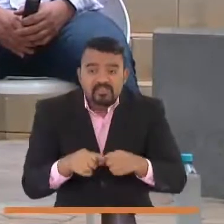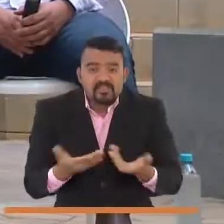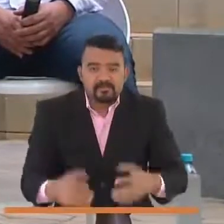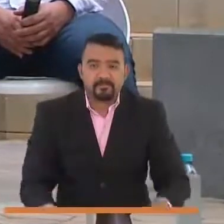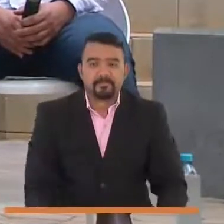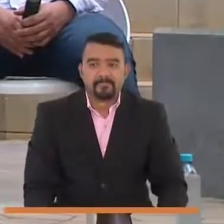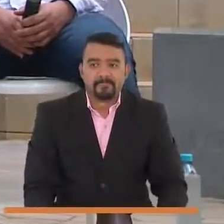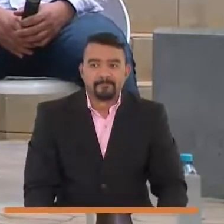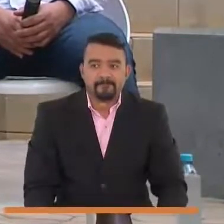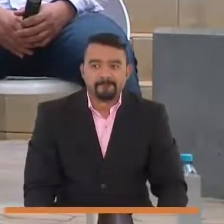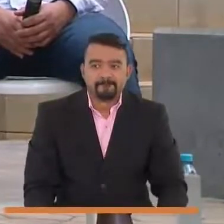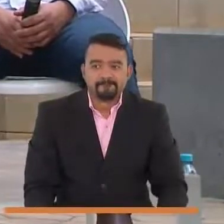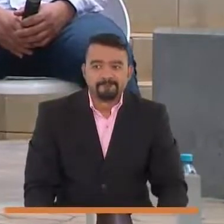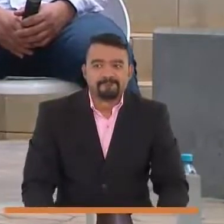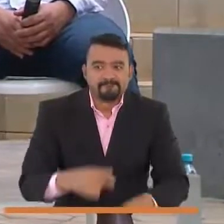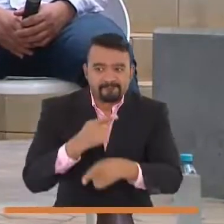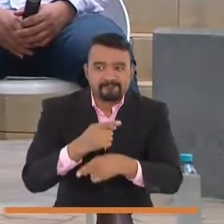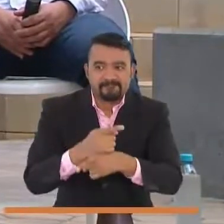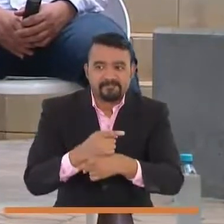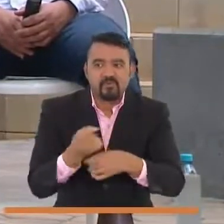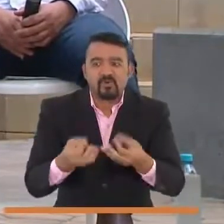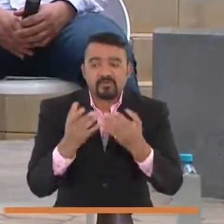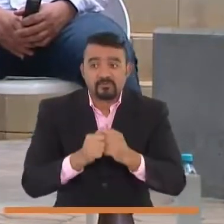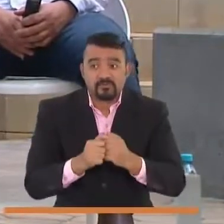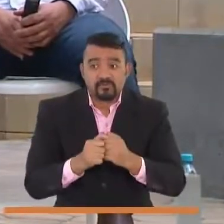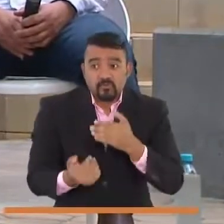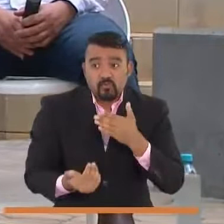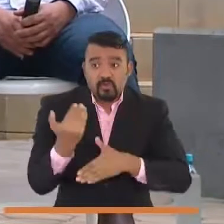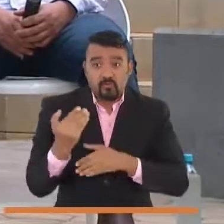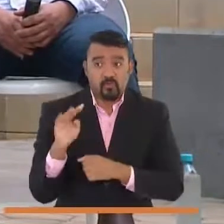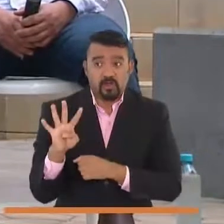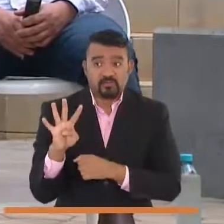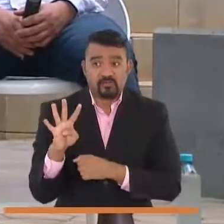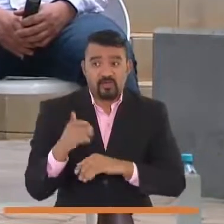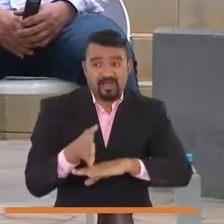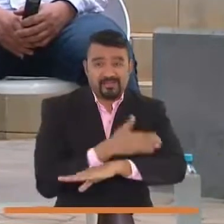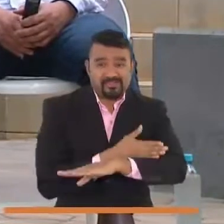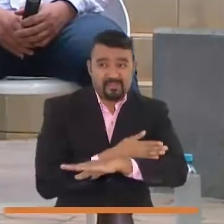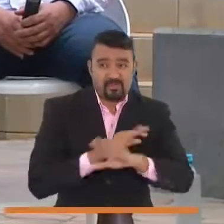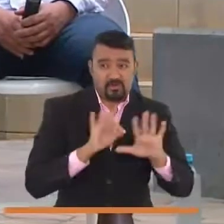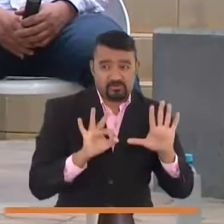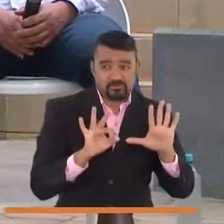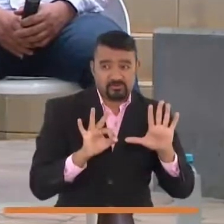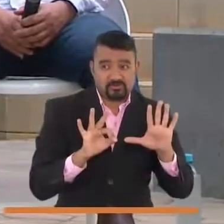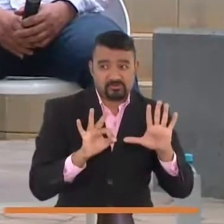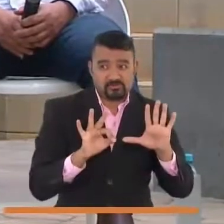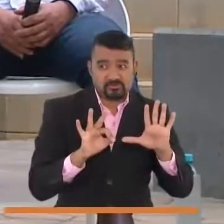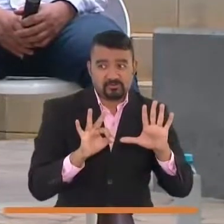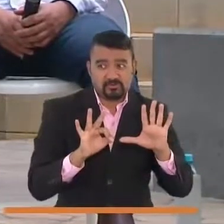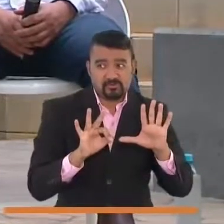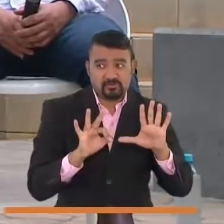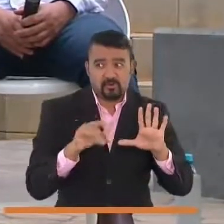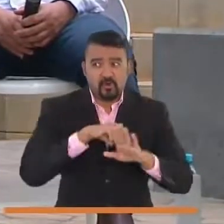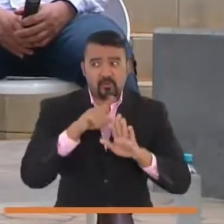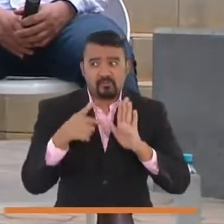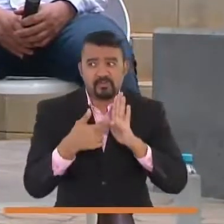que 4 nuevos y reparamos 8. Que estaban deteriorados, es decir, hemos hecho una inversión